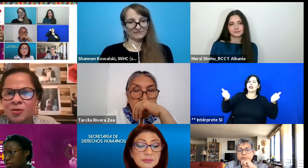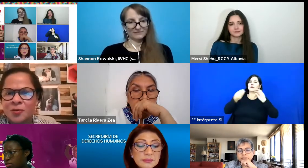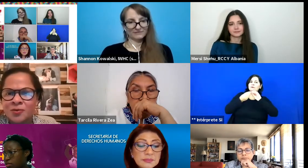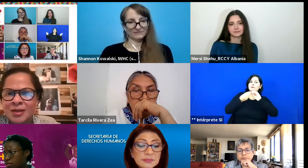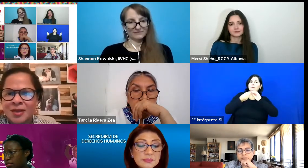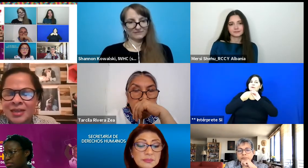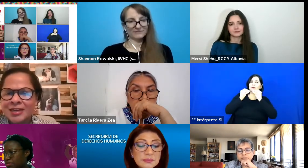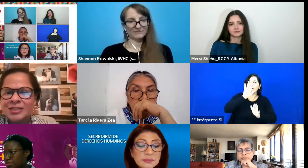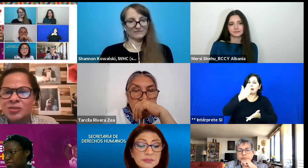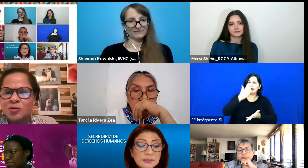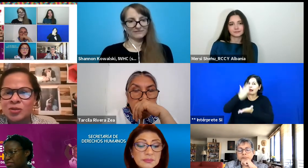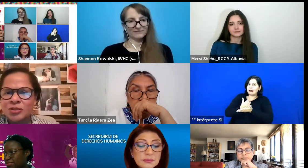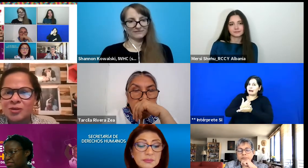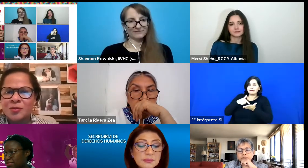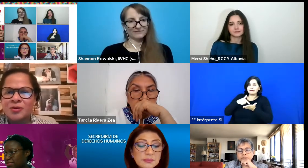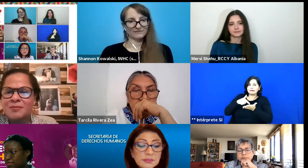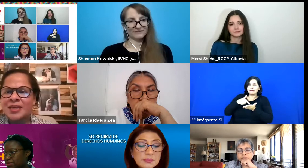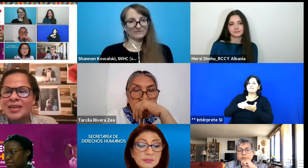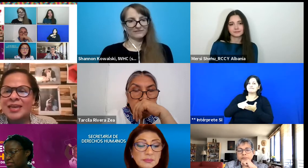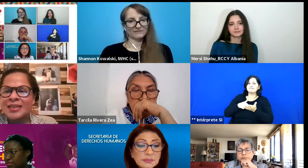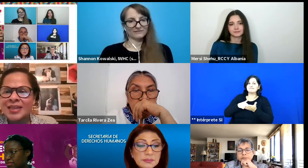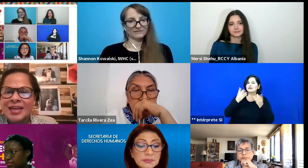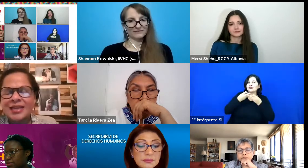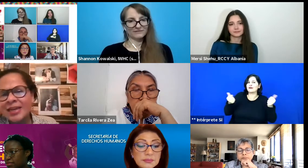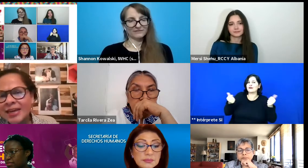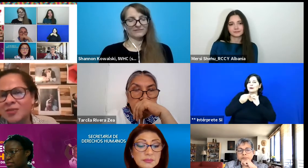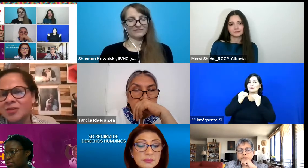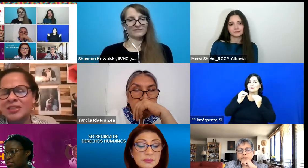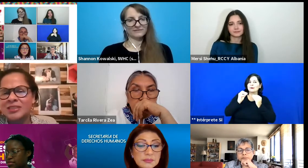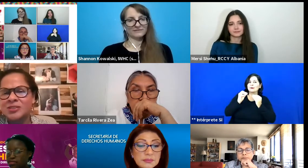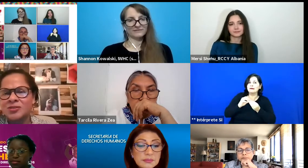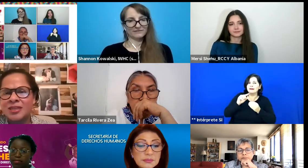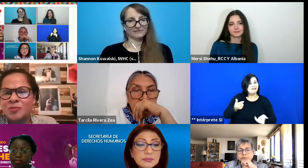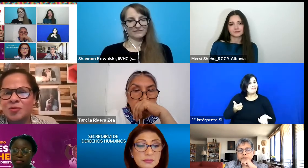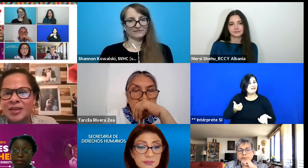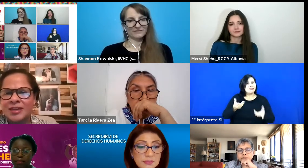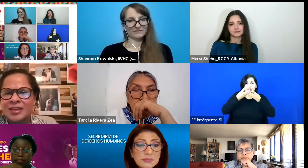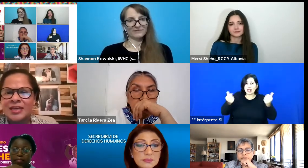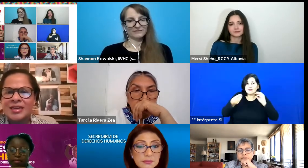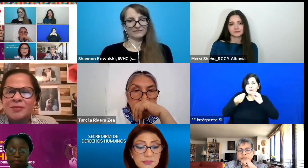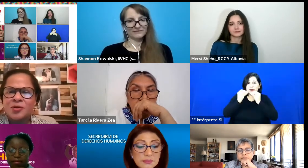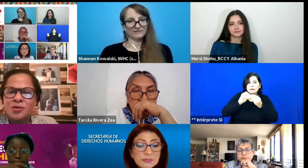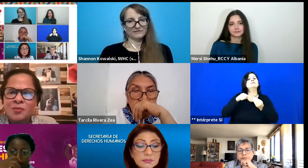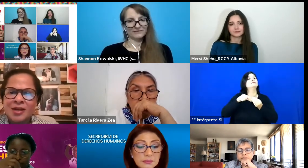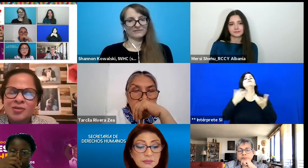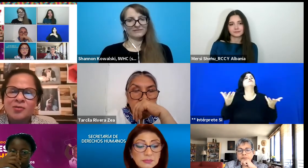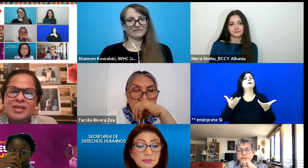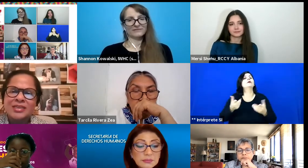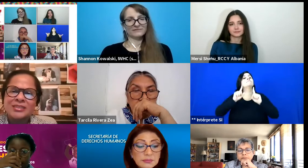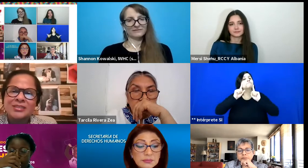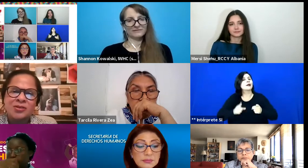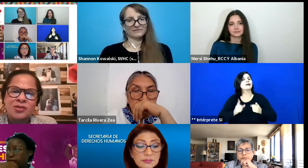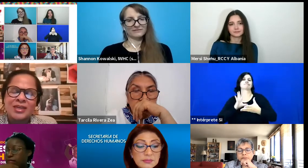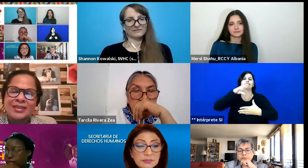solución a los problemas. La solución de los problemas está en las organizaciones de mujeres. Y hemos tomado